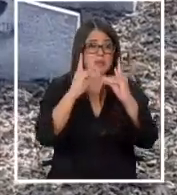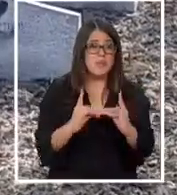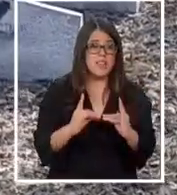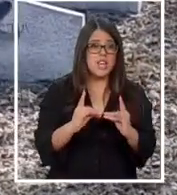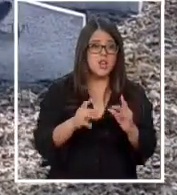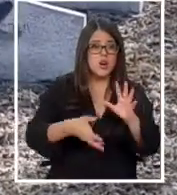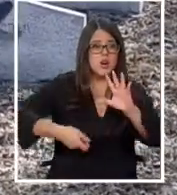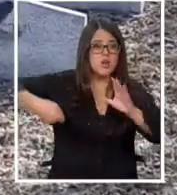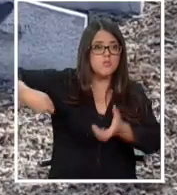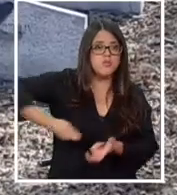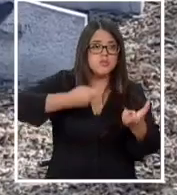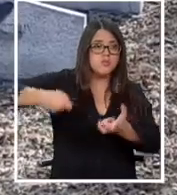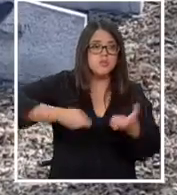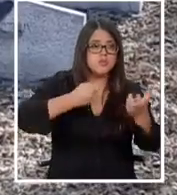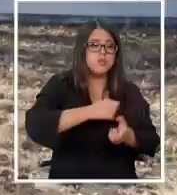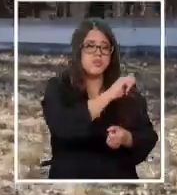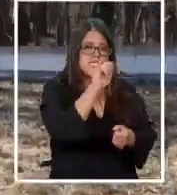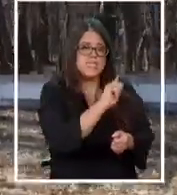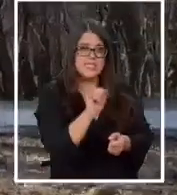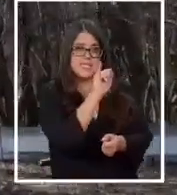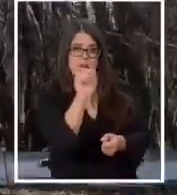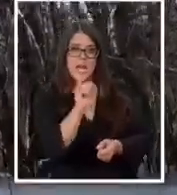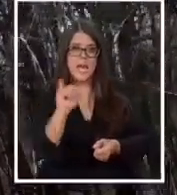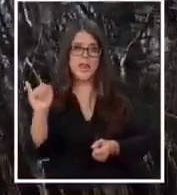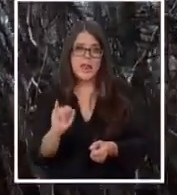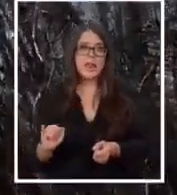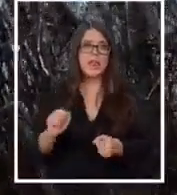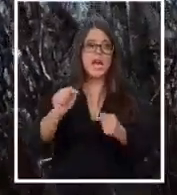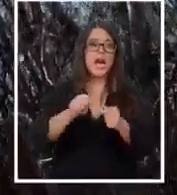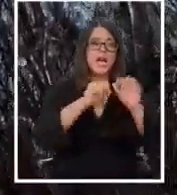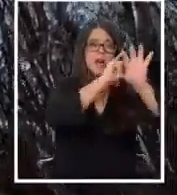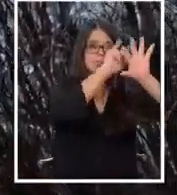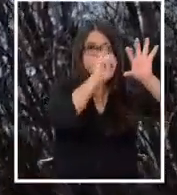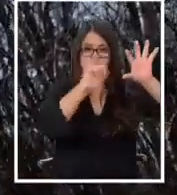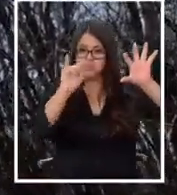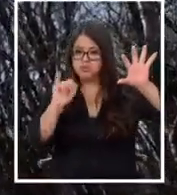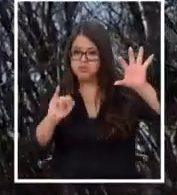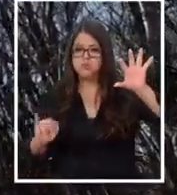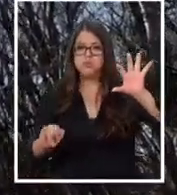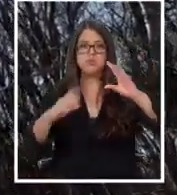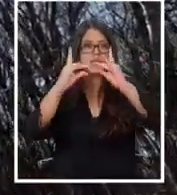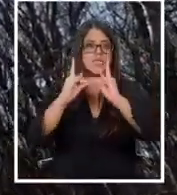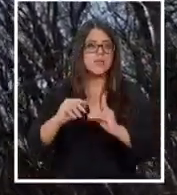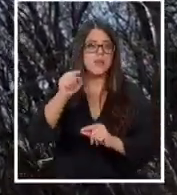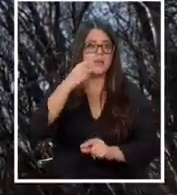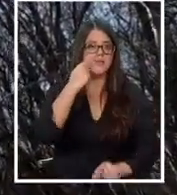utilizada por los militares rusos, fue escrita en varias de sus lápidas.